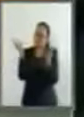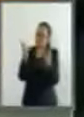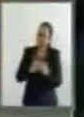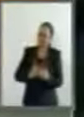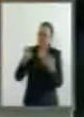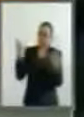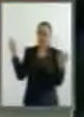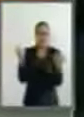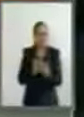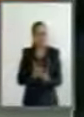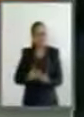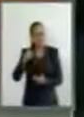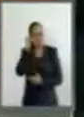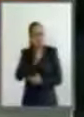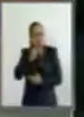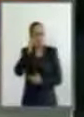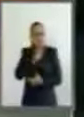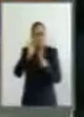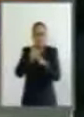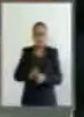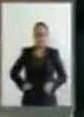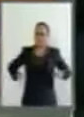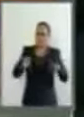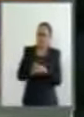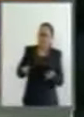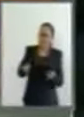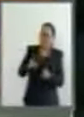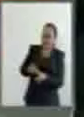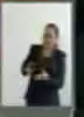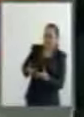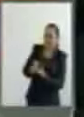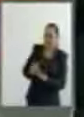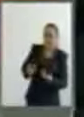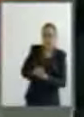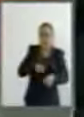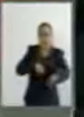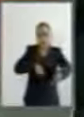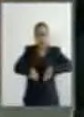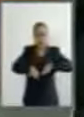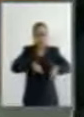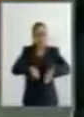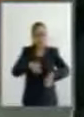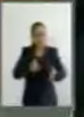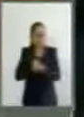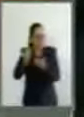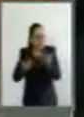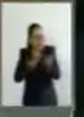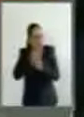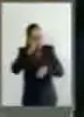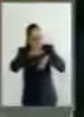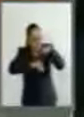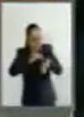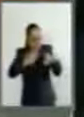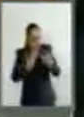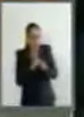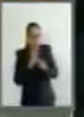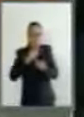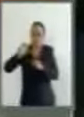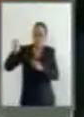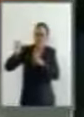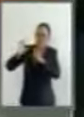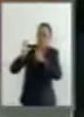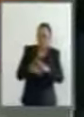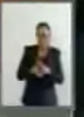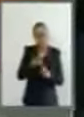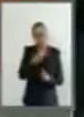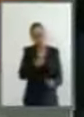eco importante y una empatía para trabajar juntos ese dictamen. Es algo que se tiene que